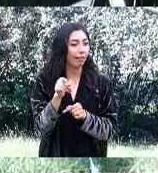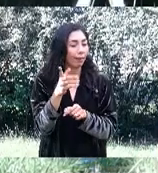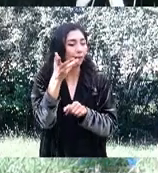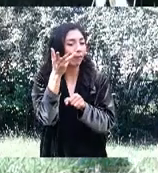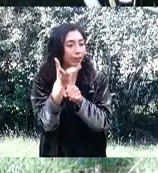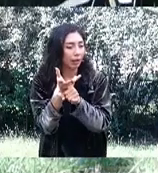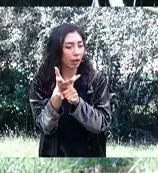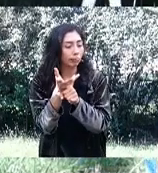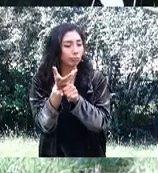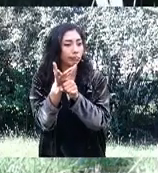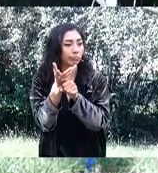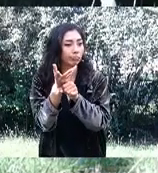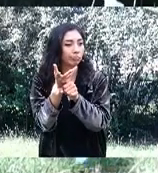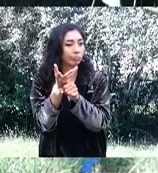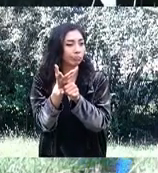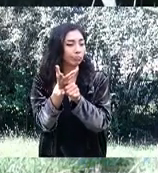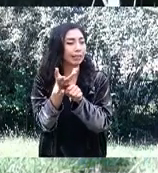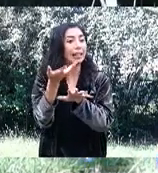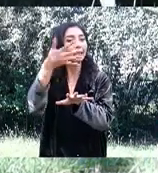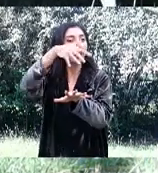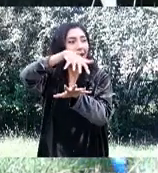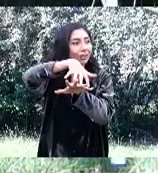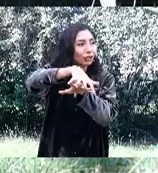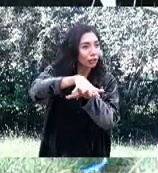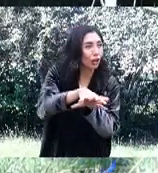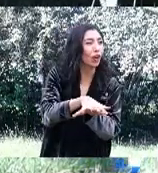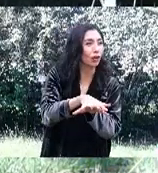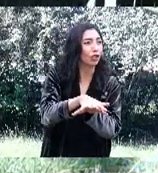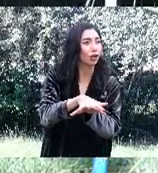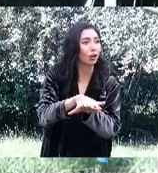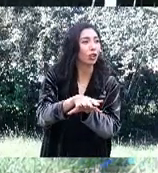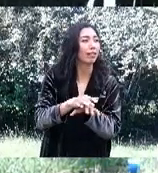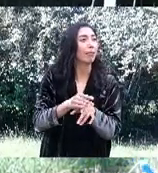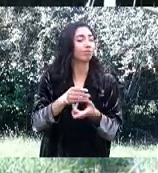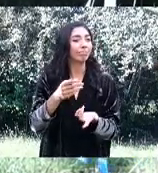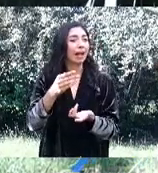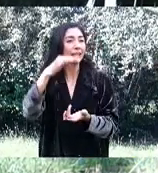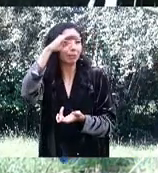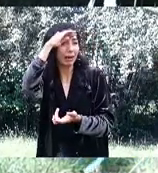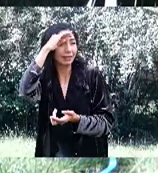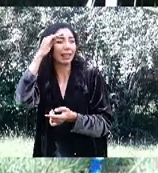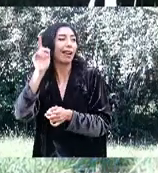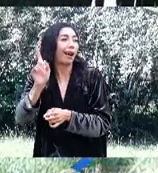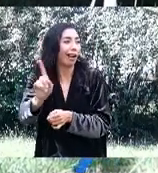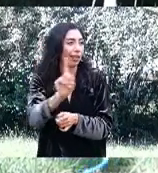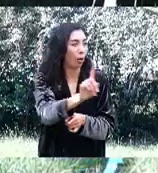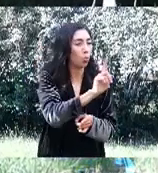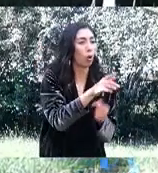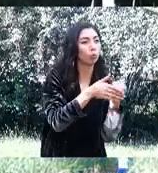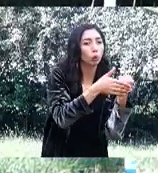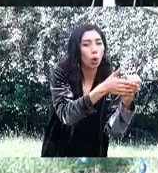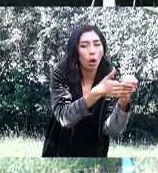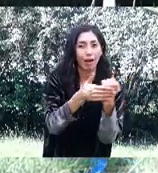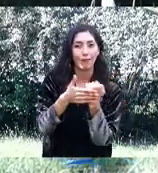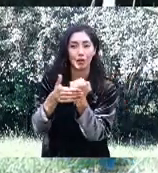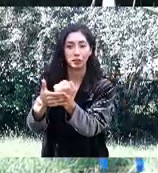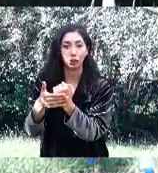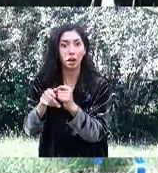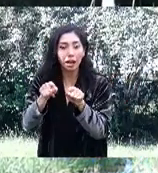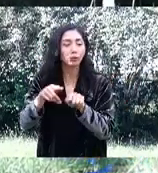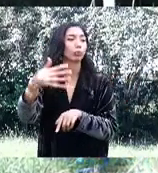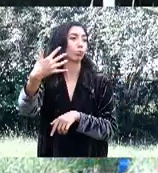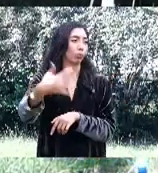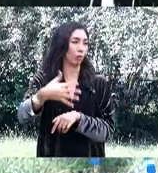integración justamente de nuestros sentidos de nuestros saberes comunes No ese sentido de colaboración es es